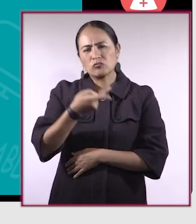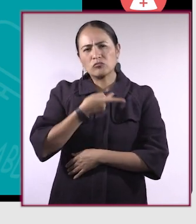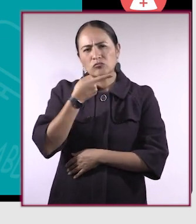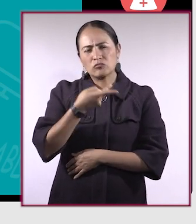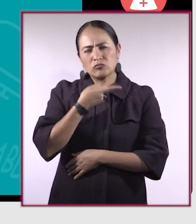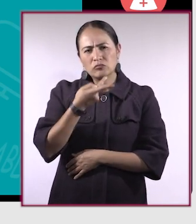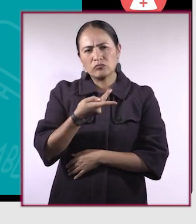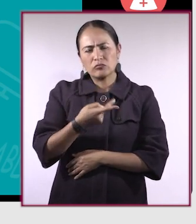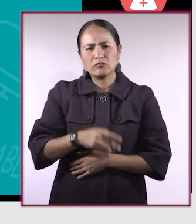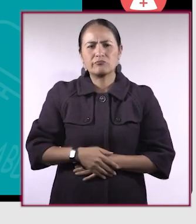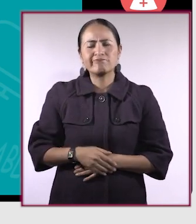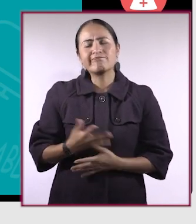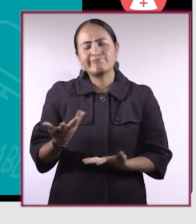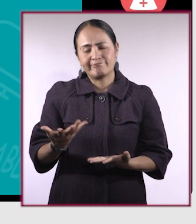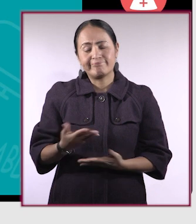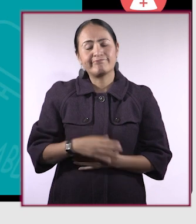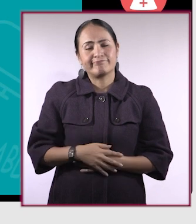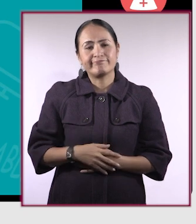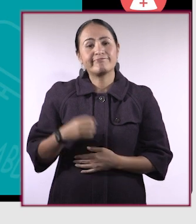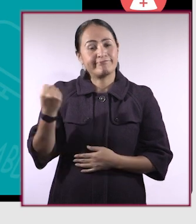de la tradición oral, ¿sí?